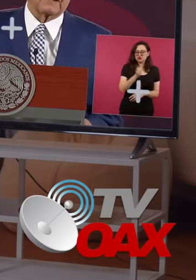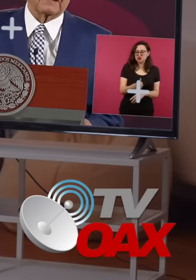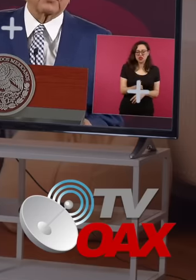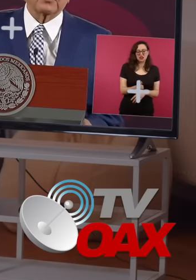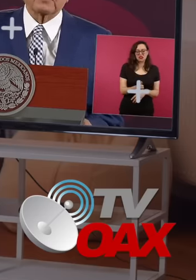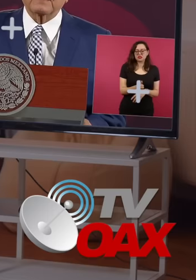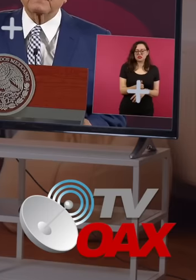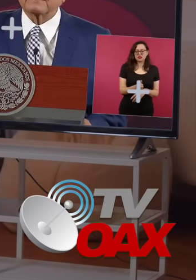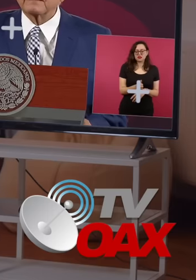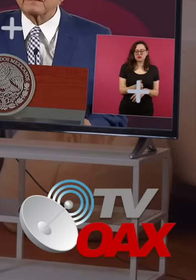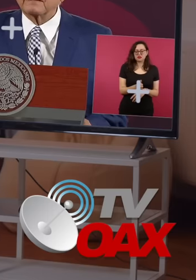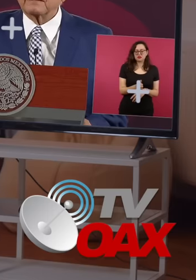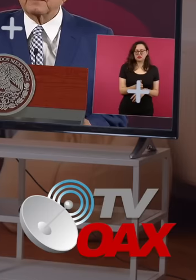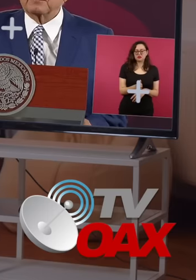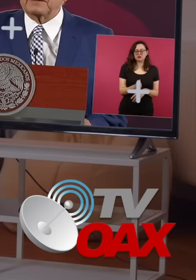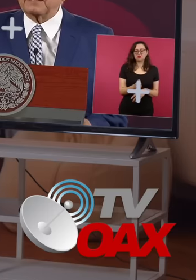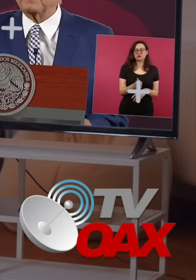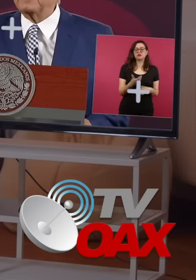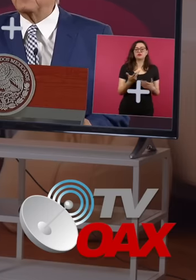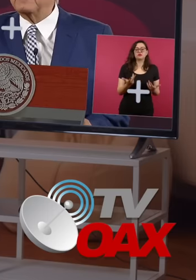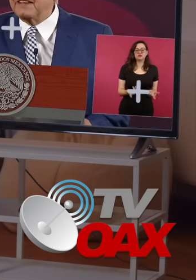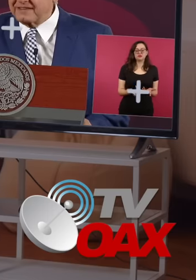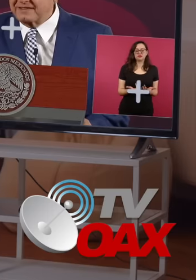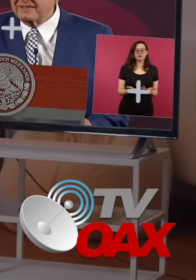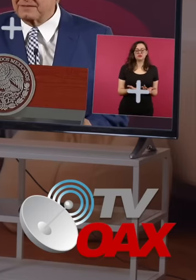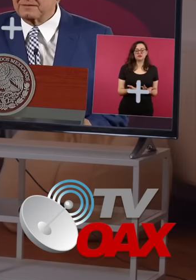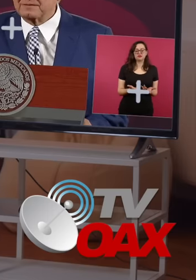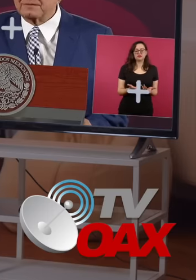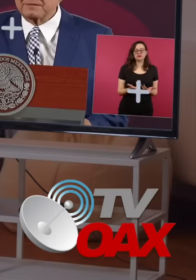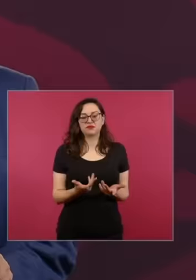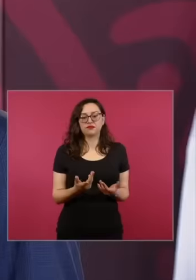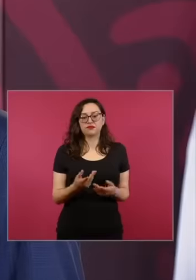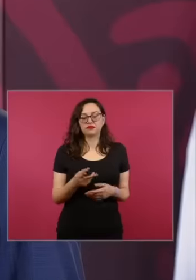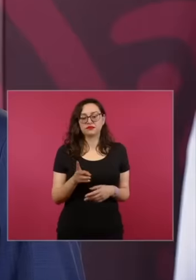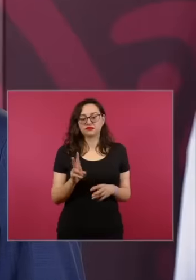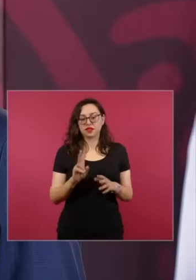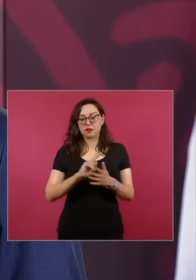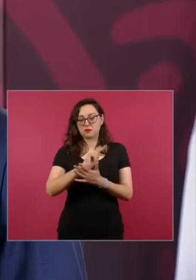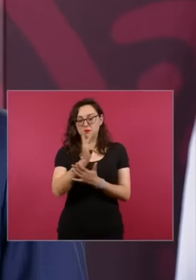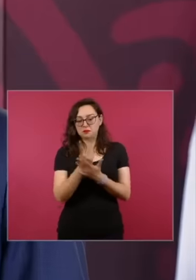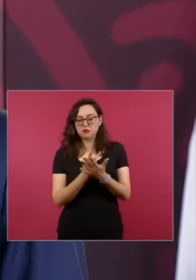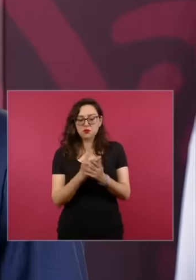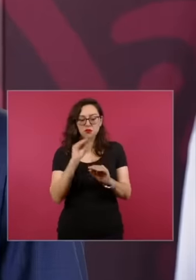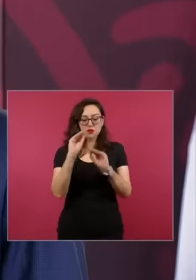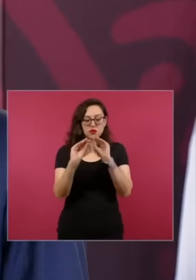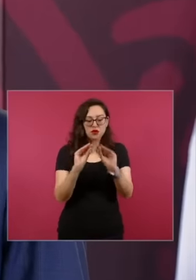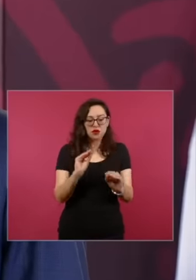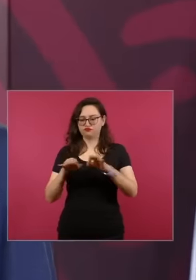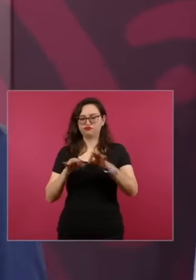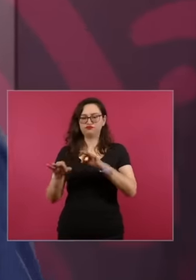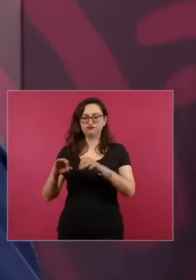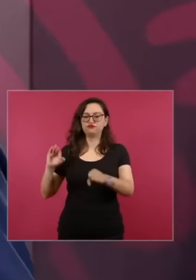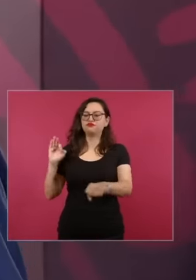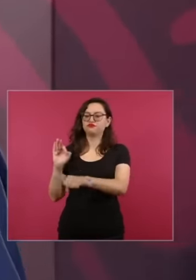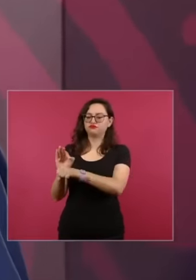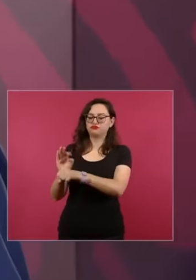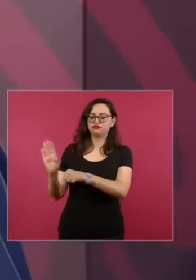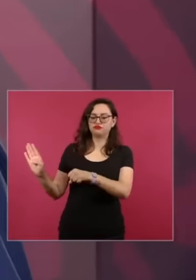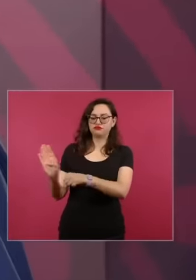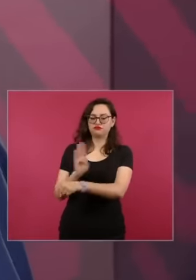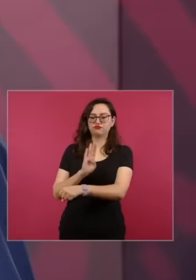esta reforma es para beneficiar a los trabajadores, no